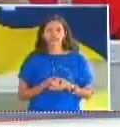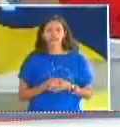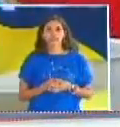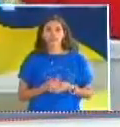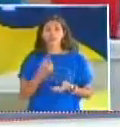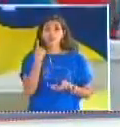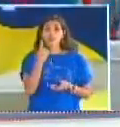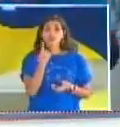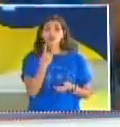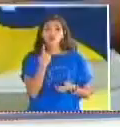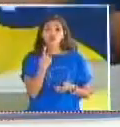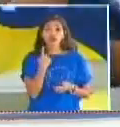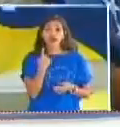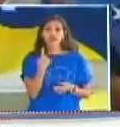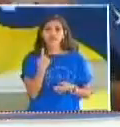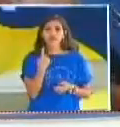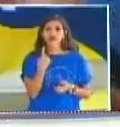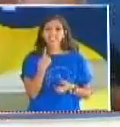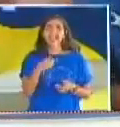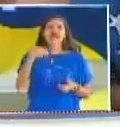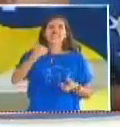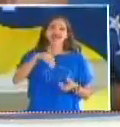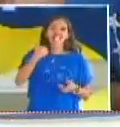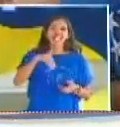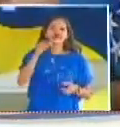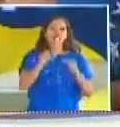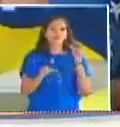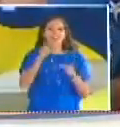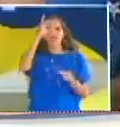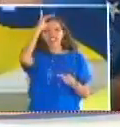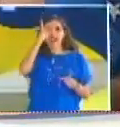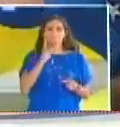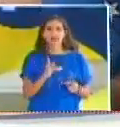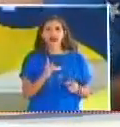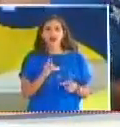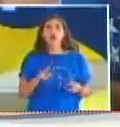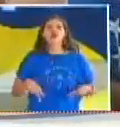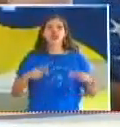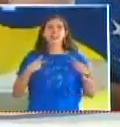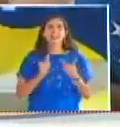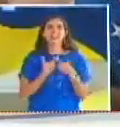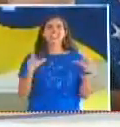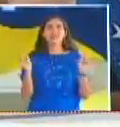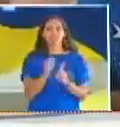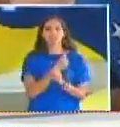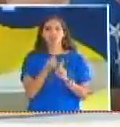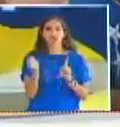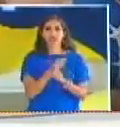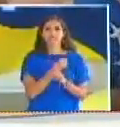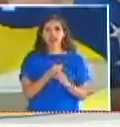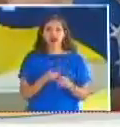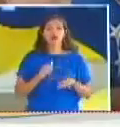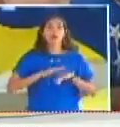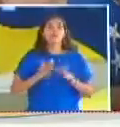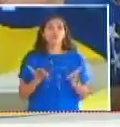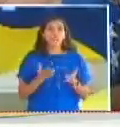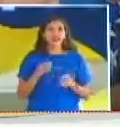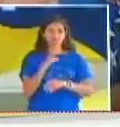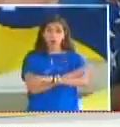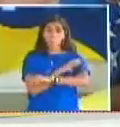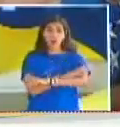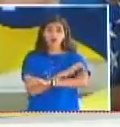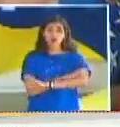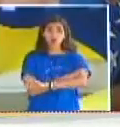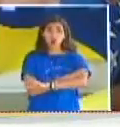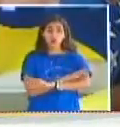Una de ellas, presidente, es el derecho de las personas con discapacidad a una vida libre de violencia, porque esta extrema derecha